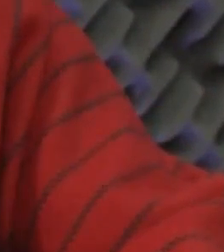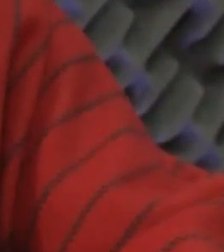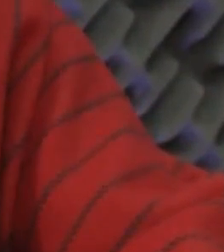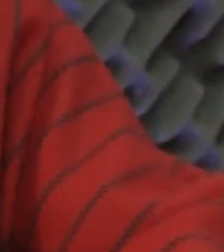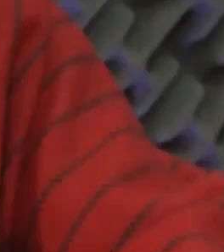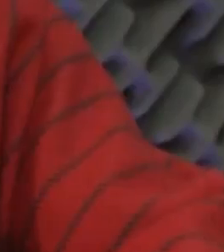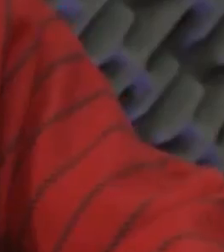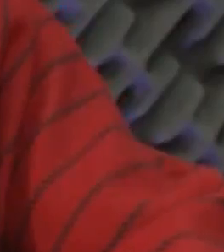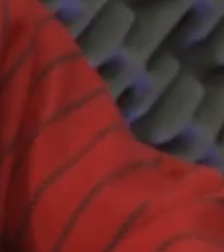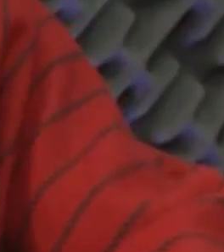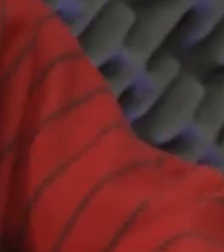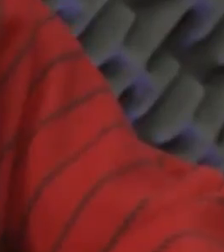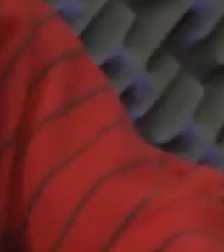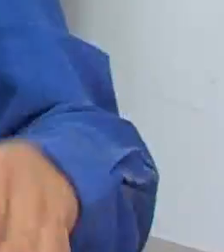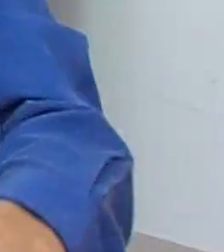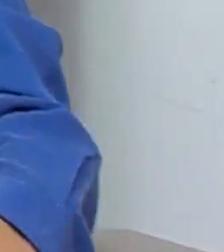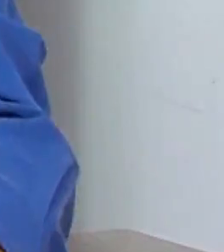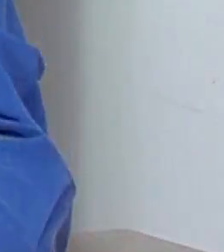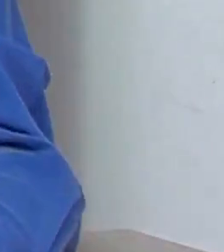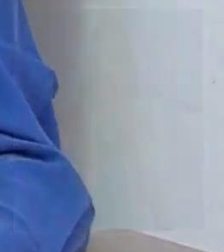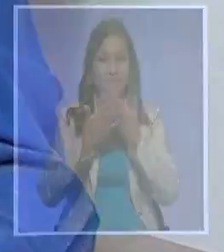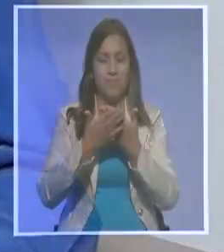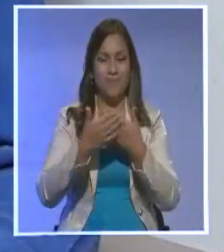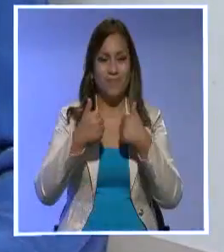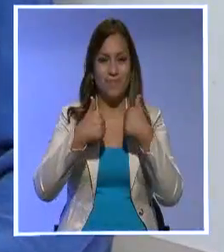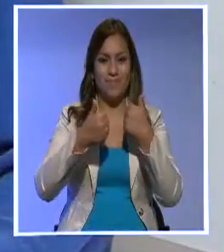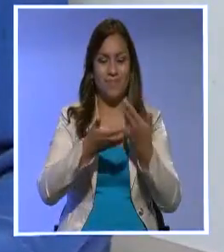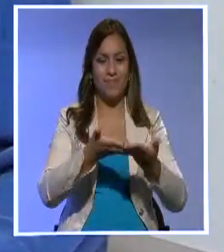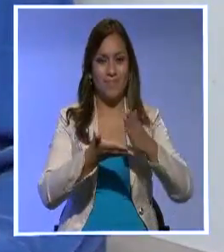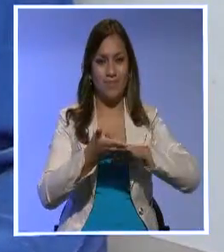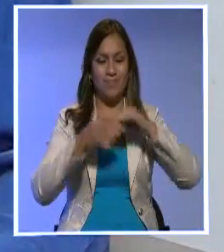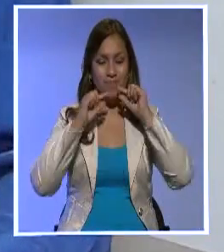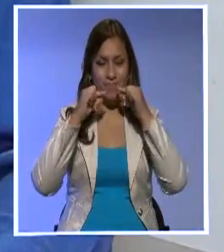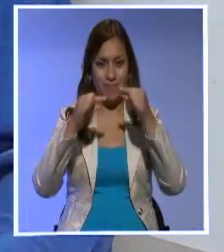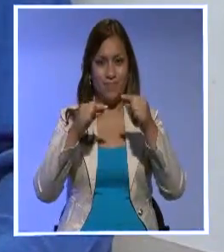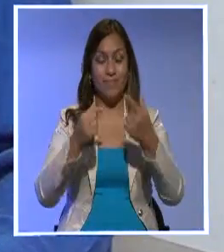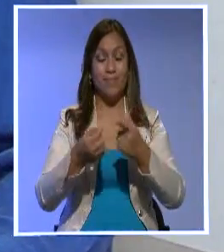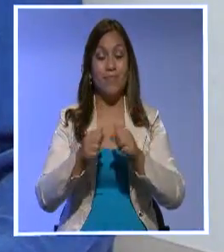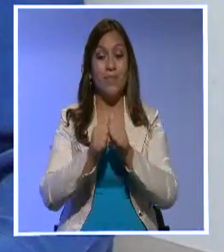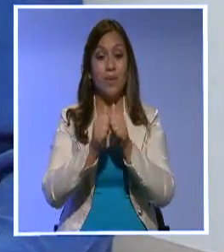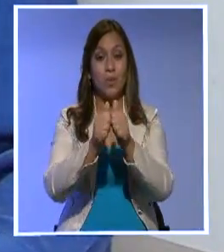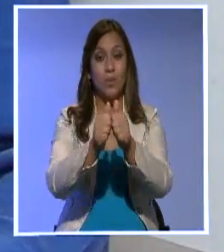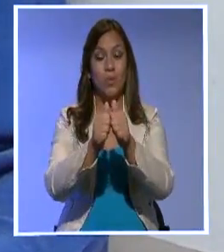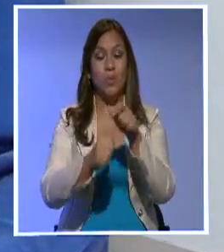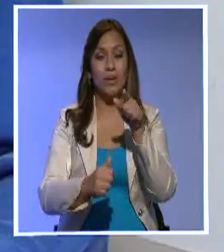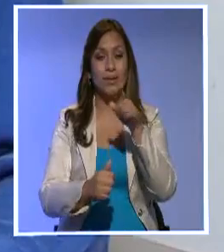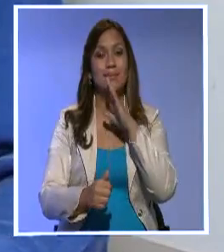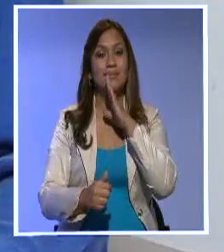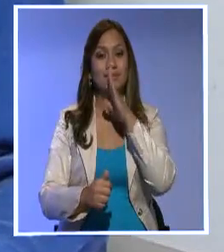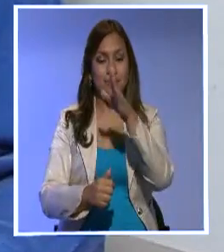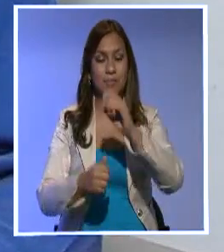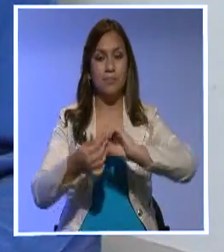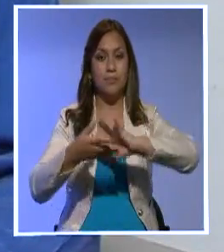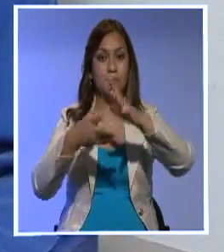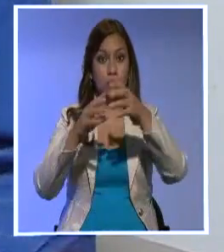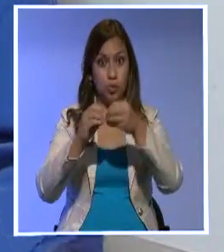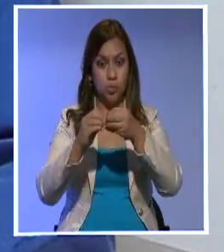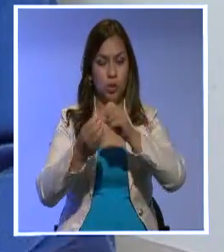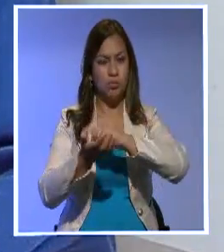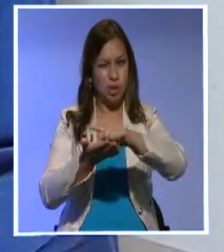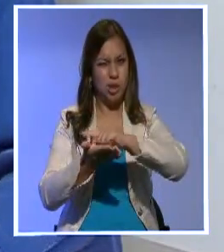occupy harris y chico gomes y ramón gracias don se cita cuando le mal programa contigo de ley número 82 y vamos a otro tema